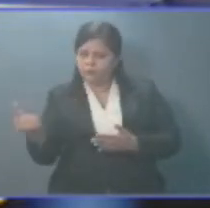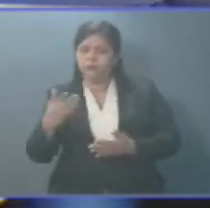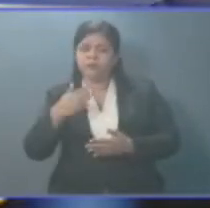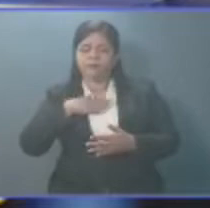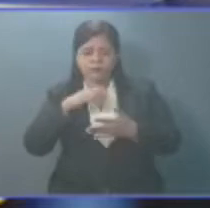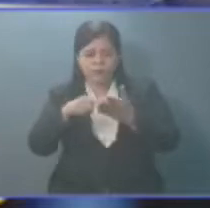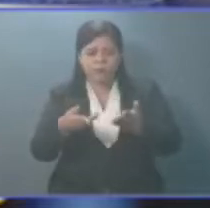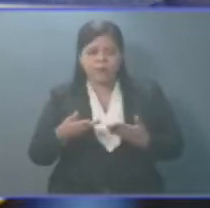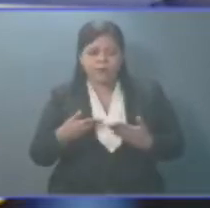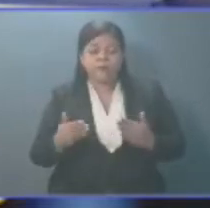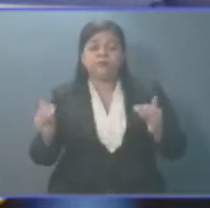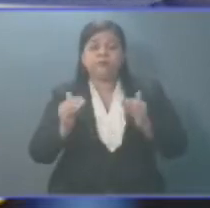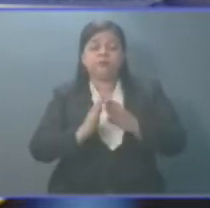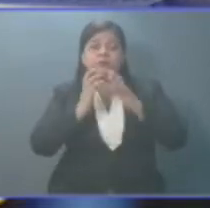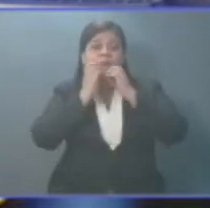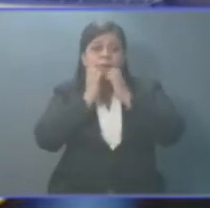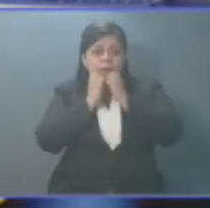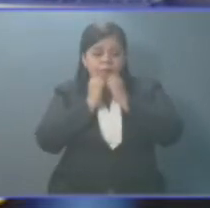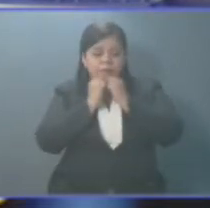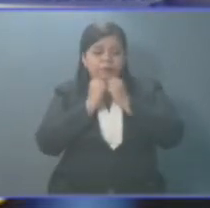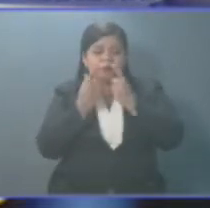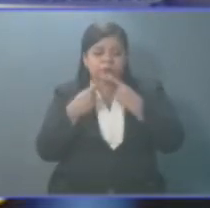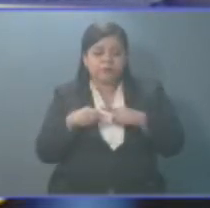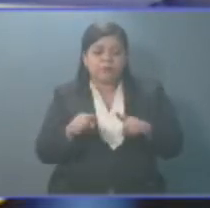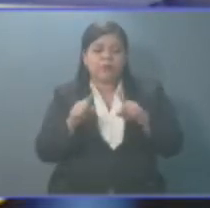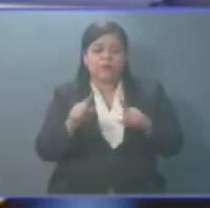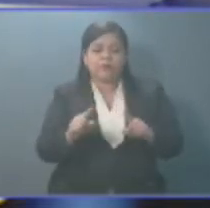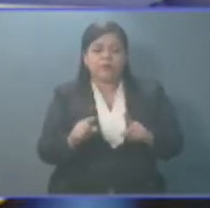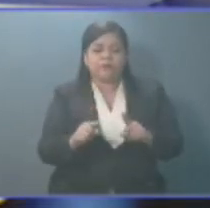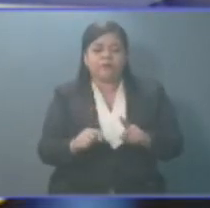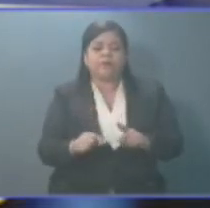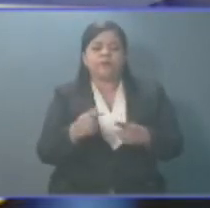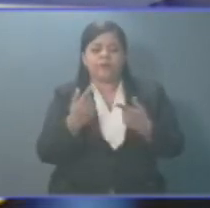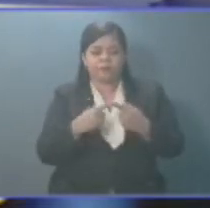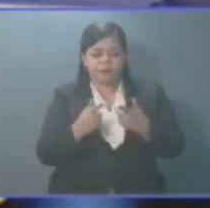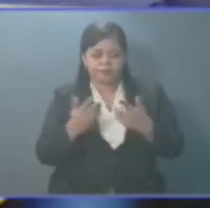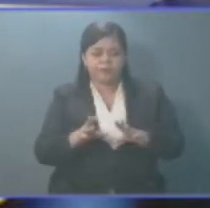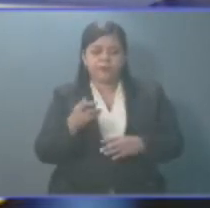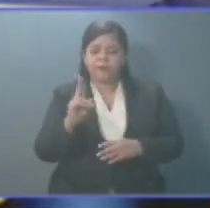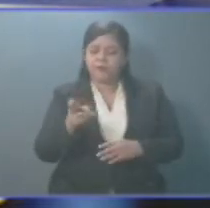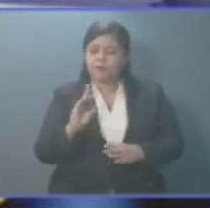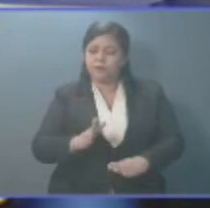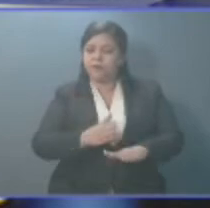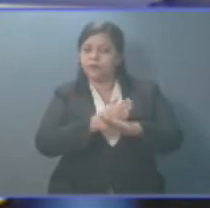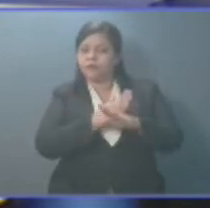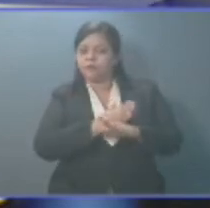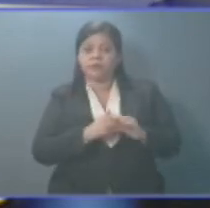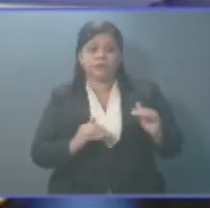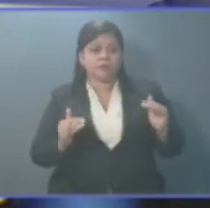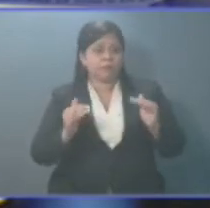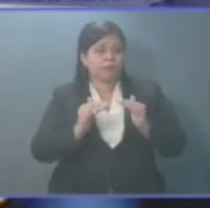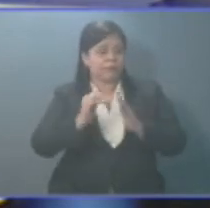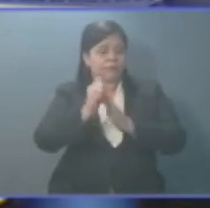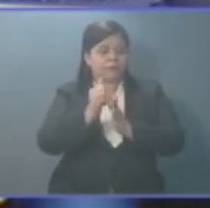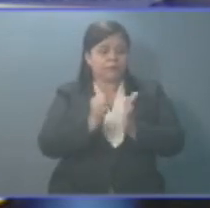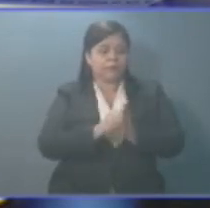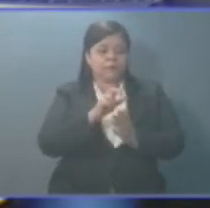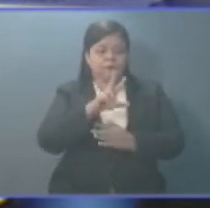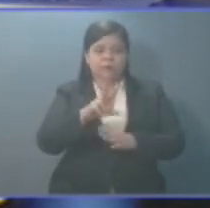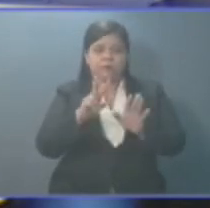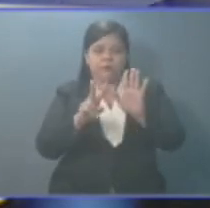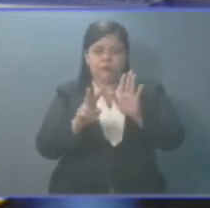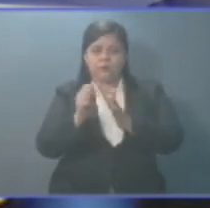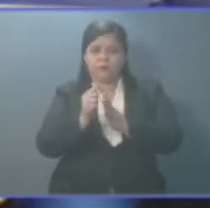ser protegido en la conservación y defensa del mismo. Así como en sus artículos